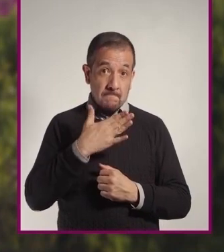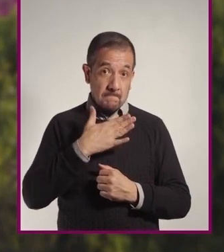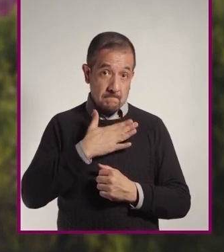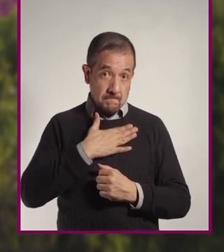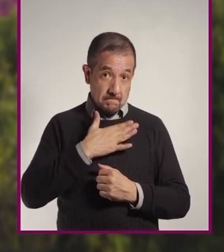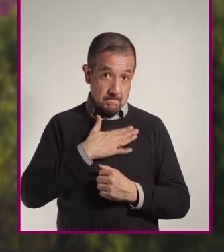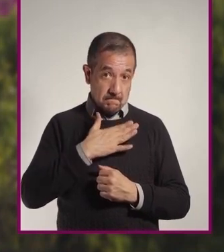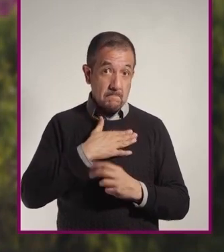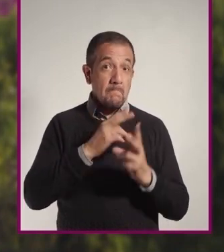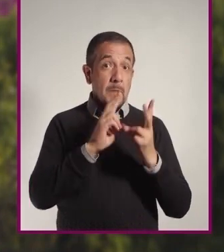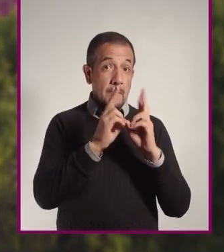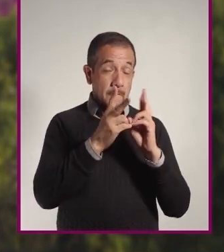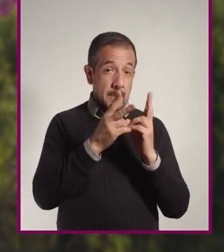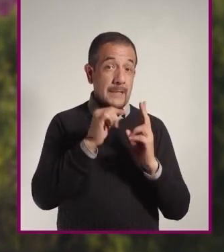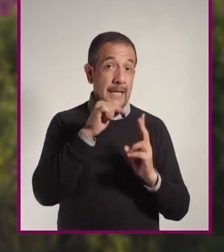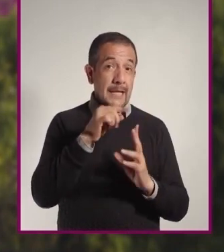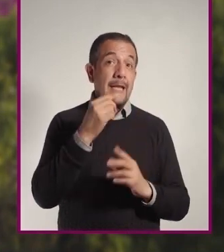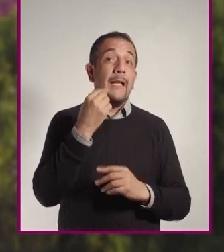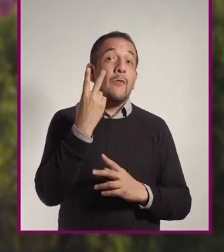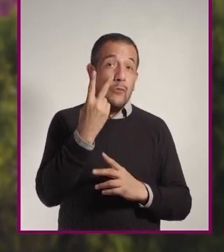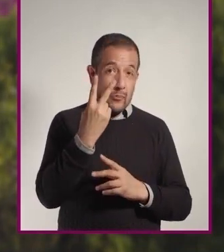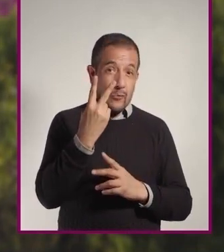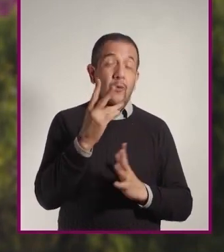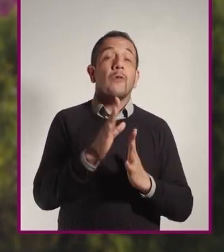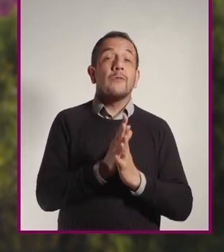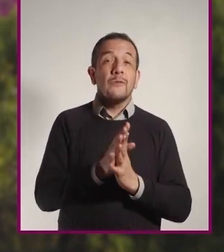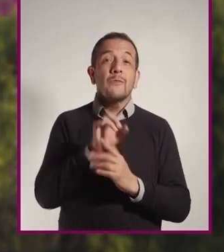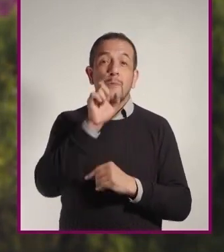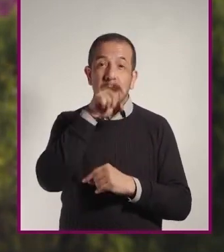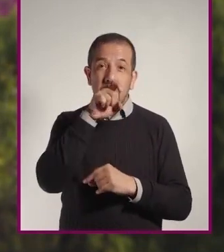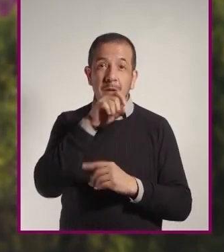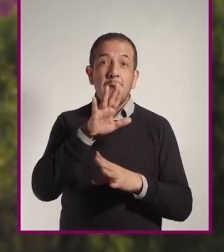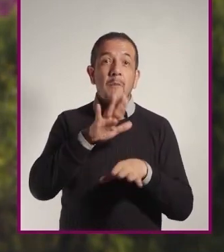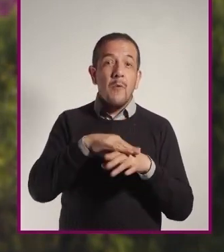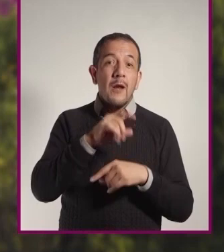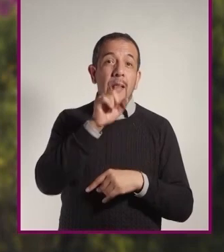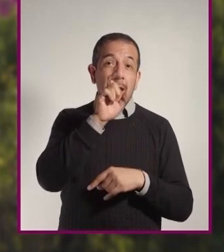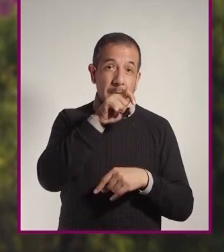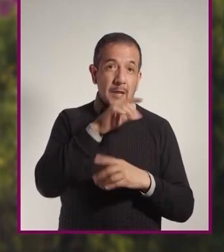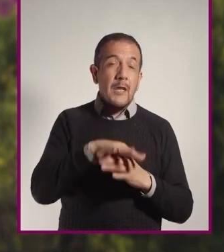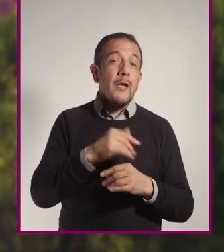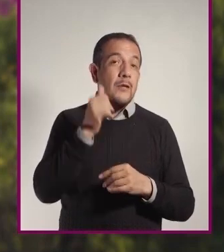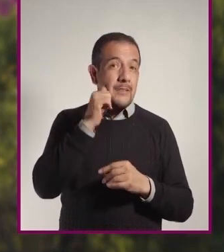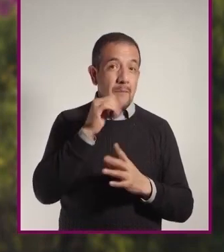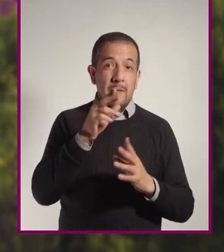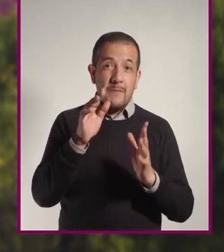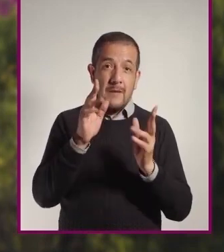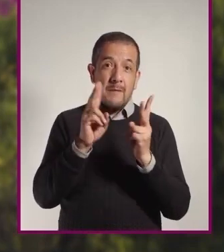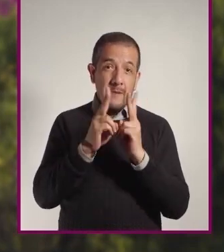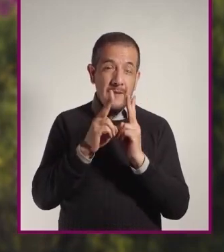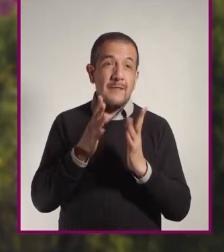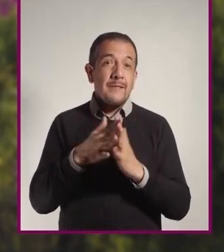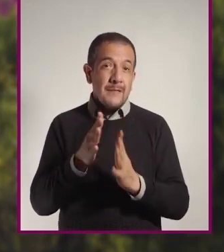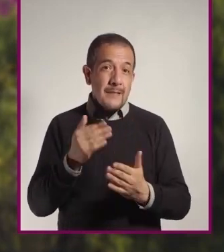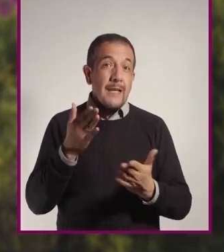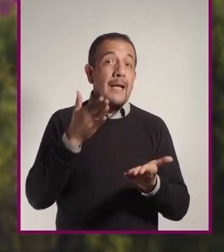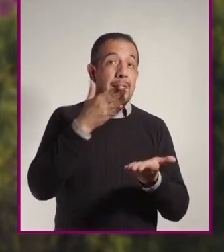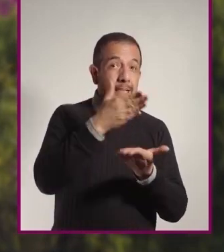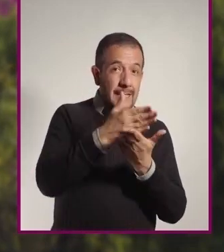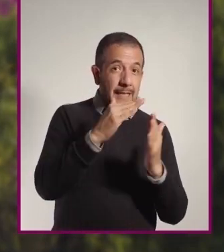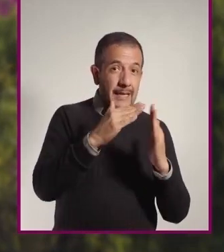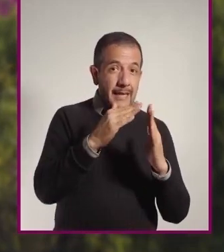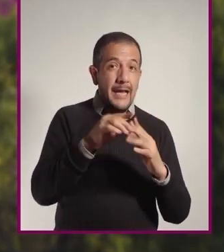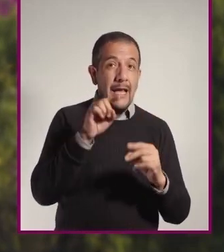un par de pericos. Siempre me entero cuando ella llega a su casa porque la saludan y le hacen fiestas. Me alegra mucho escucharlos, aunque